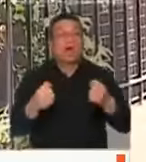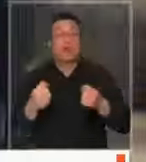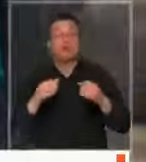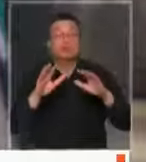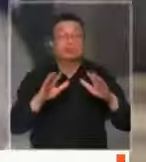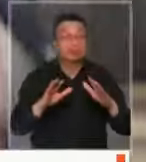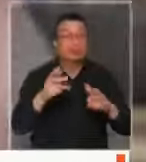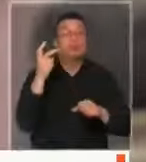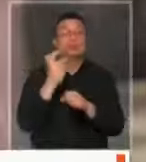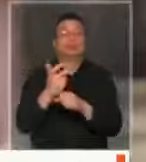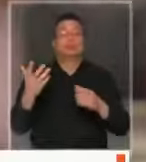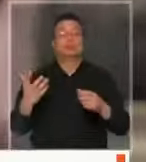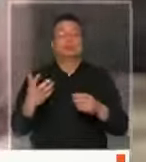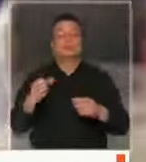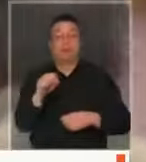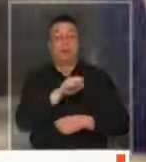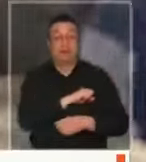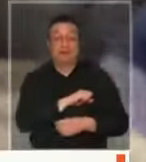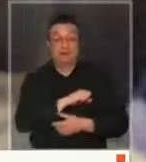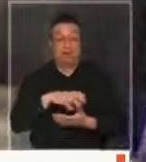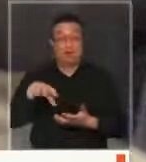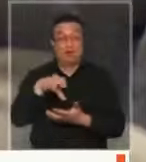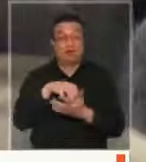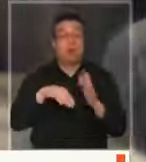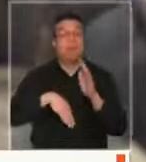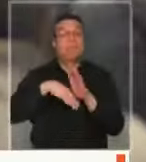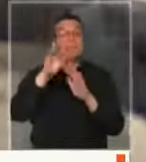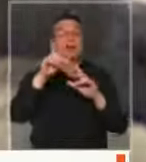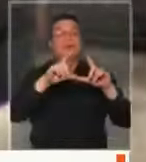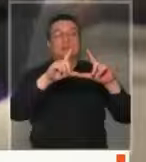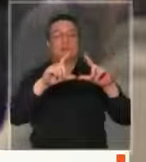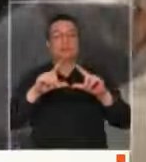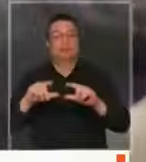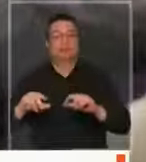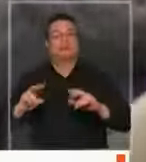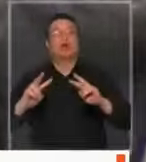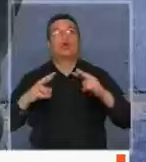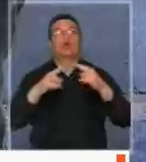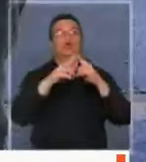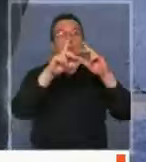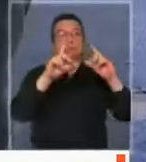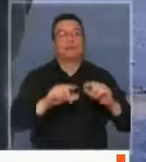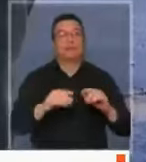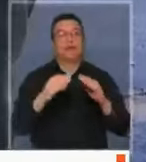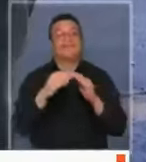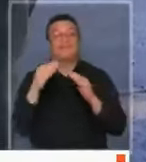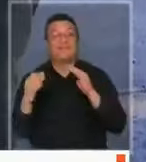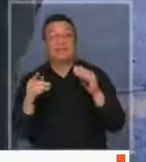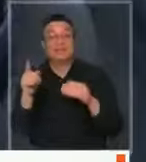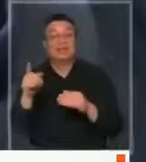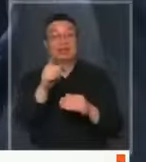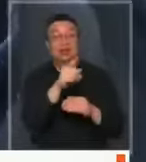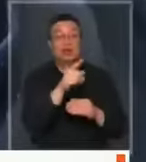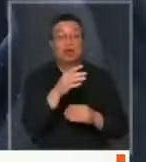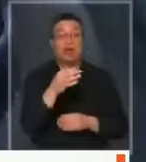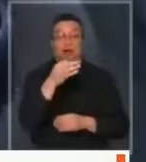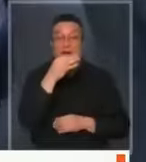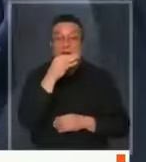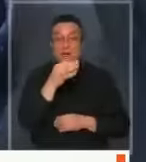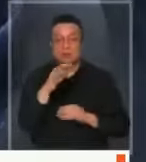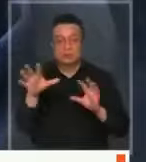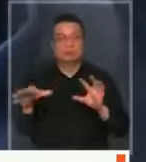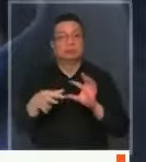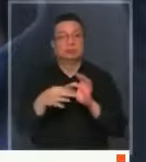te asaltan. Santiago es la comuna donde más han disminuido los proyectos de construcción. Hay vecinos como Alex que precisamente lo relacionan